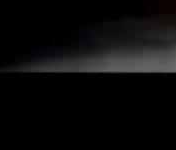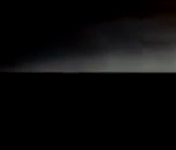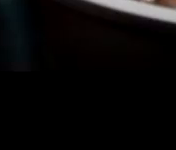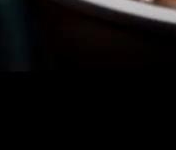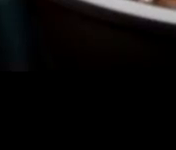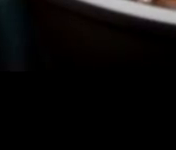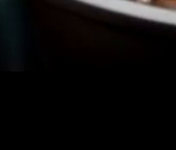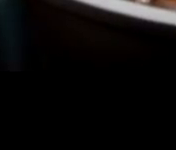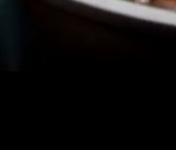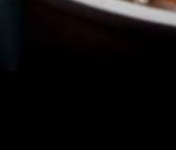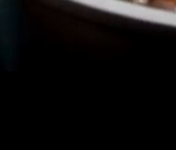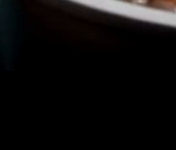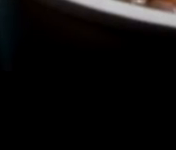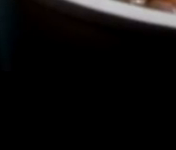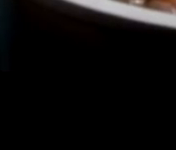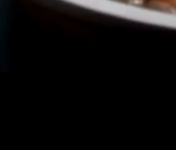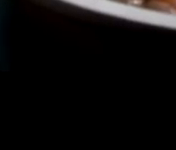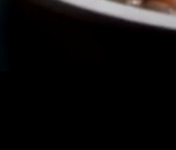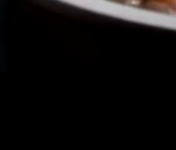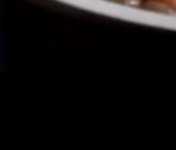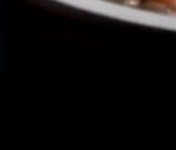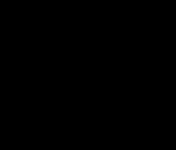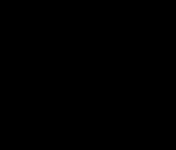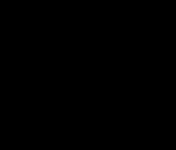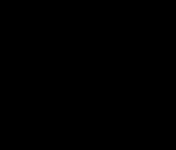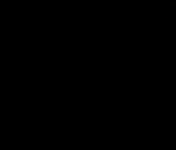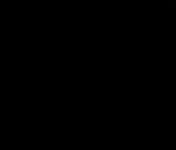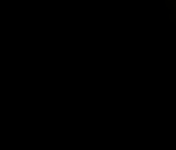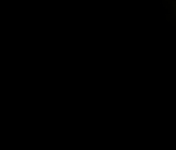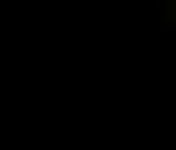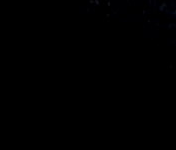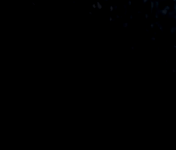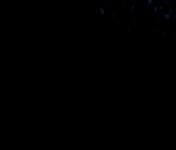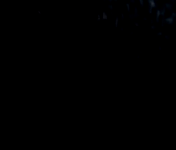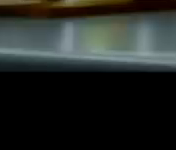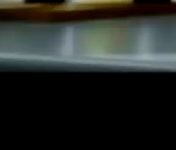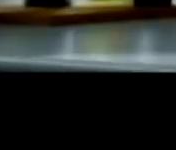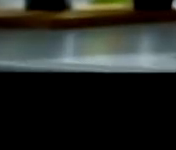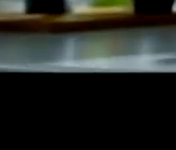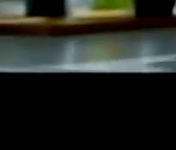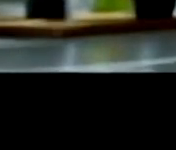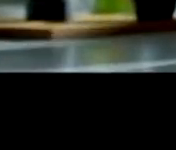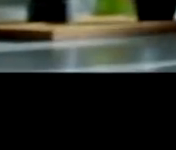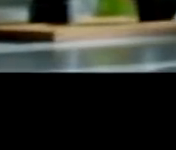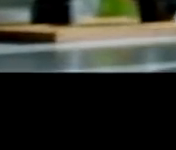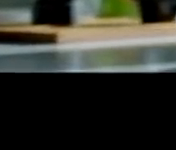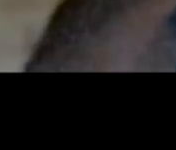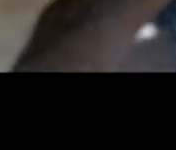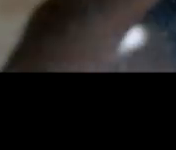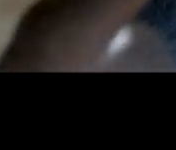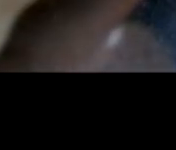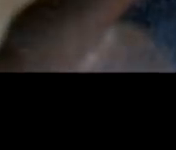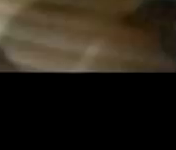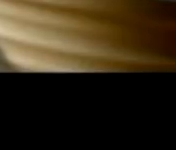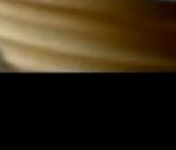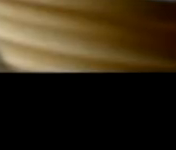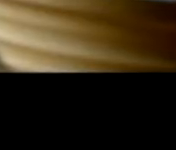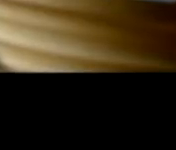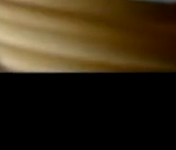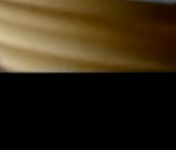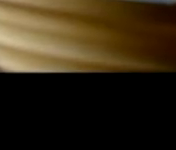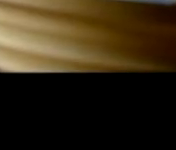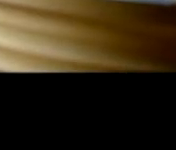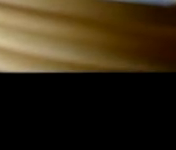a la ministra agregamos hierbas bien picadas la mía va con la rama completa cuando